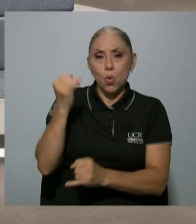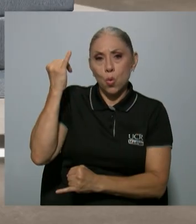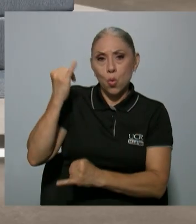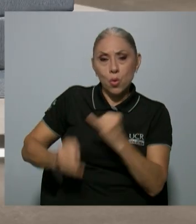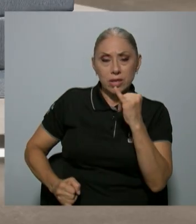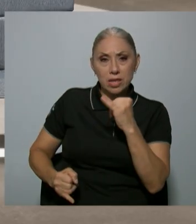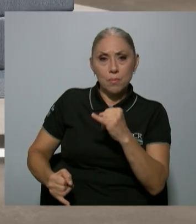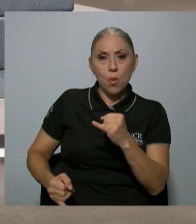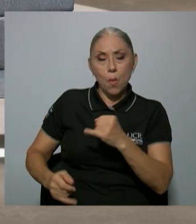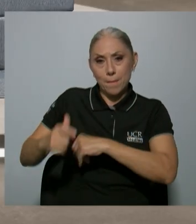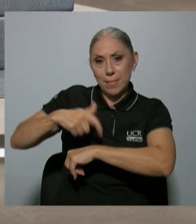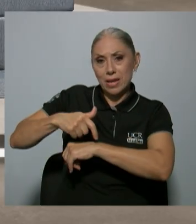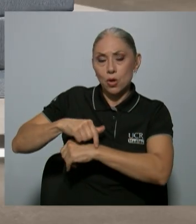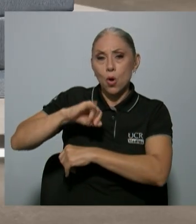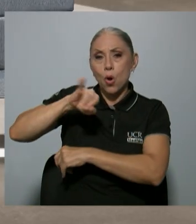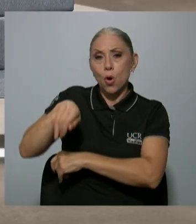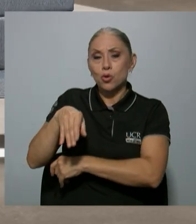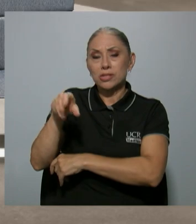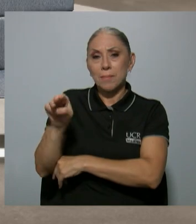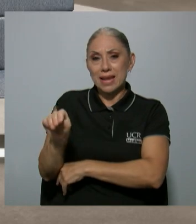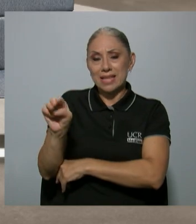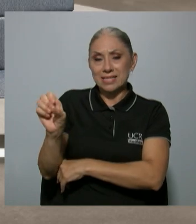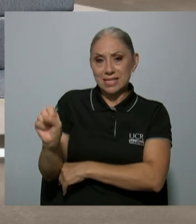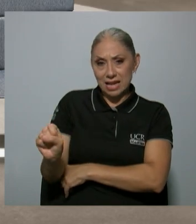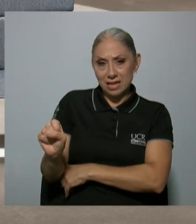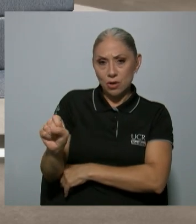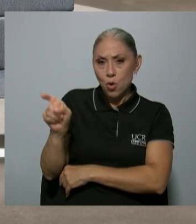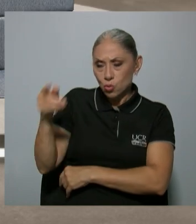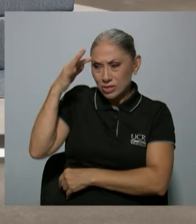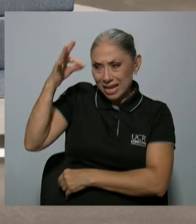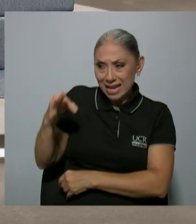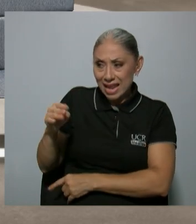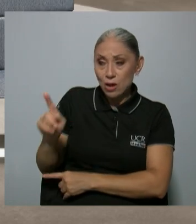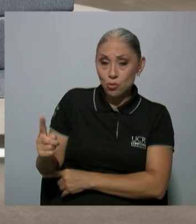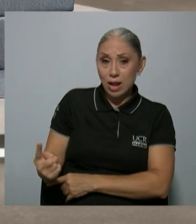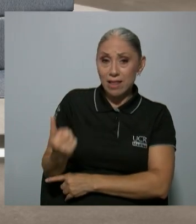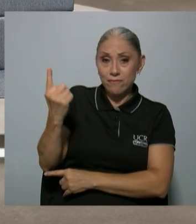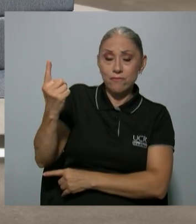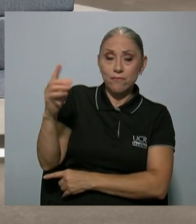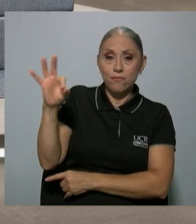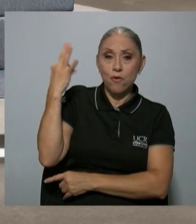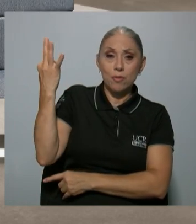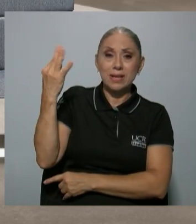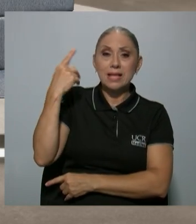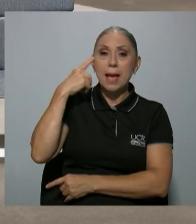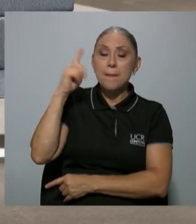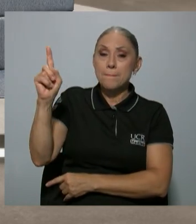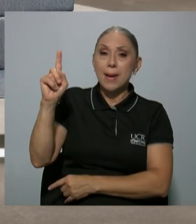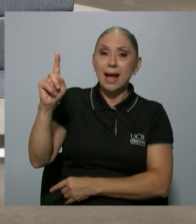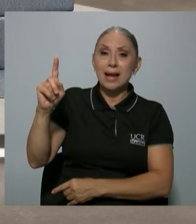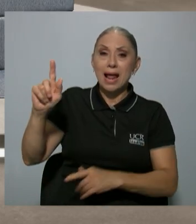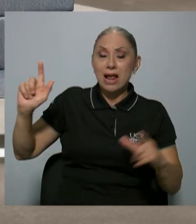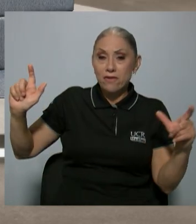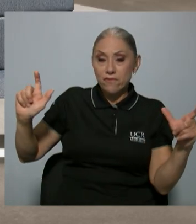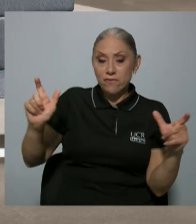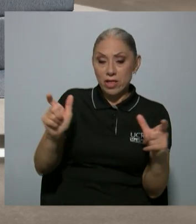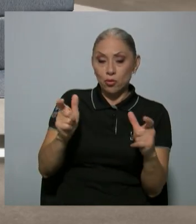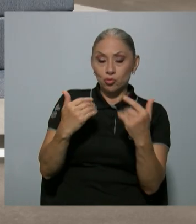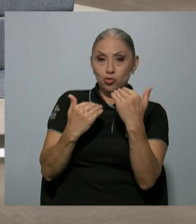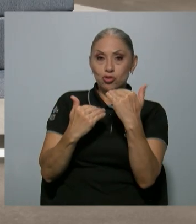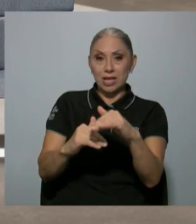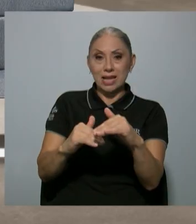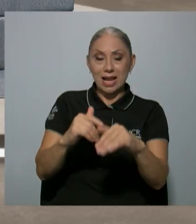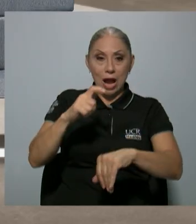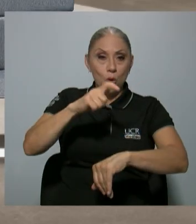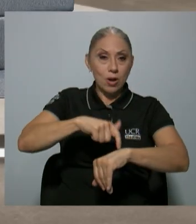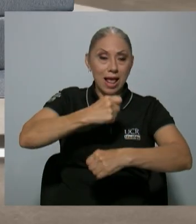Aznar. ¿Usted cree que esta sería una de las formas para enfrentar, reducir la jornada laboral y que haya más trabajo para